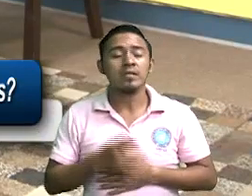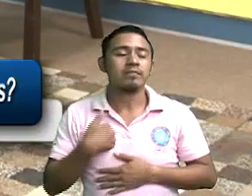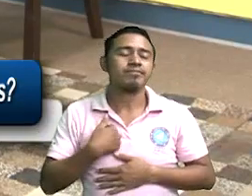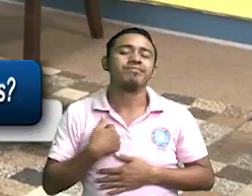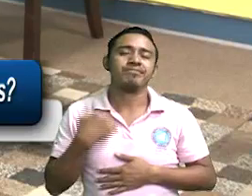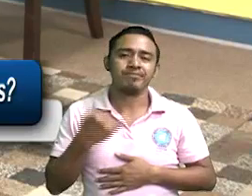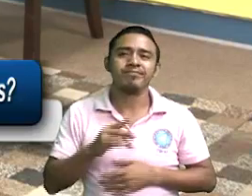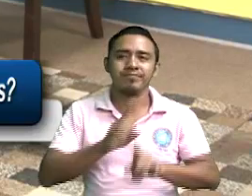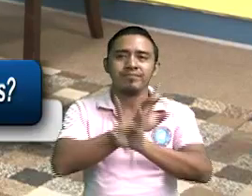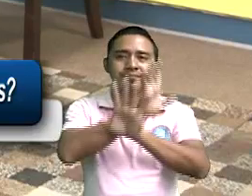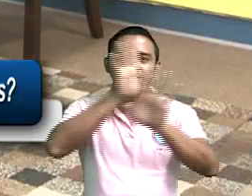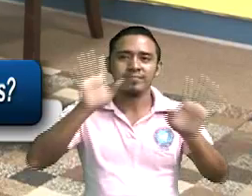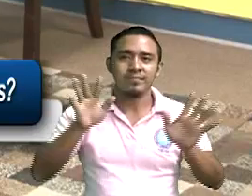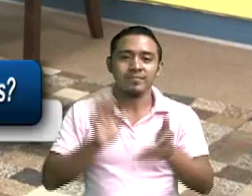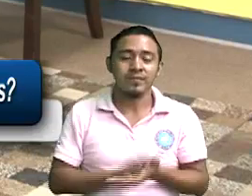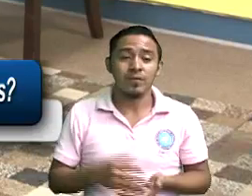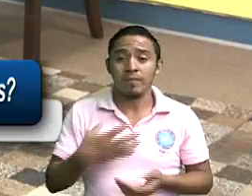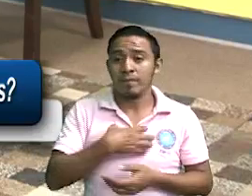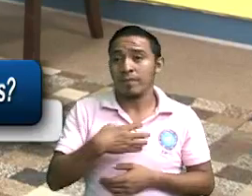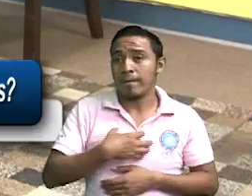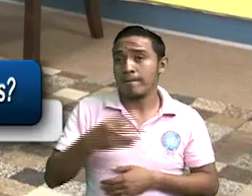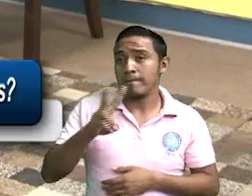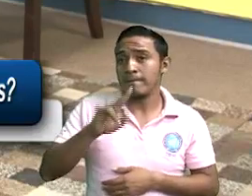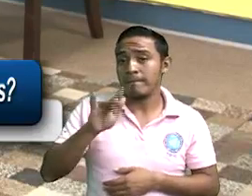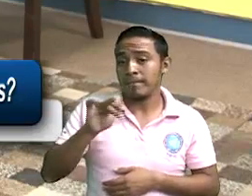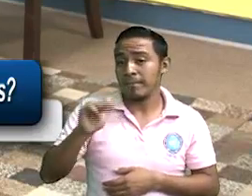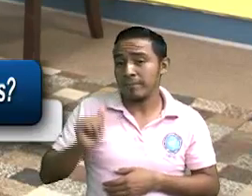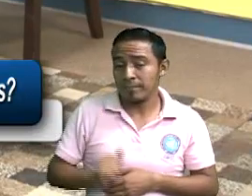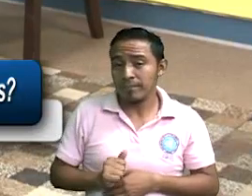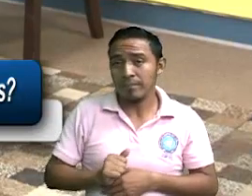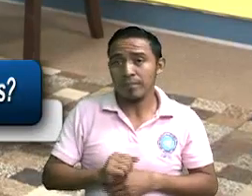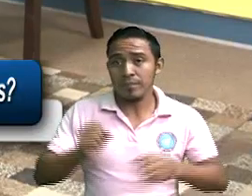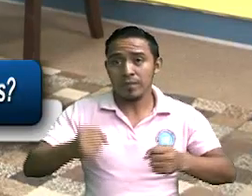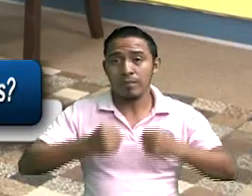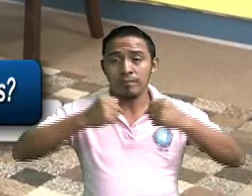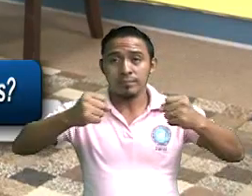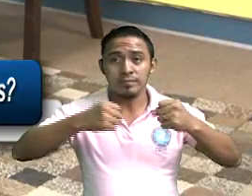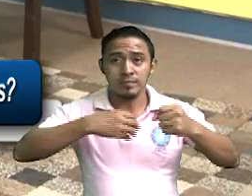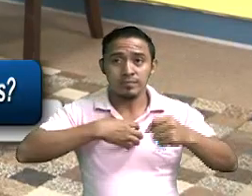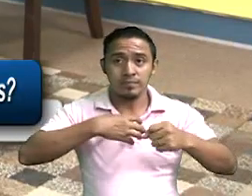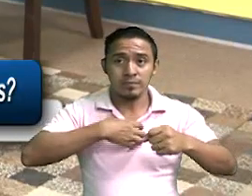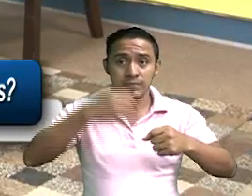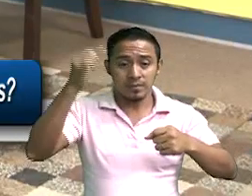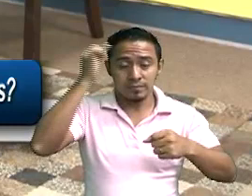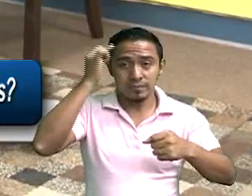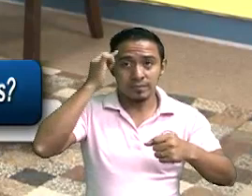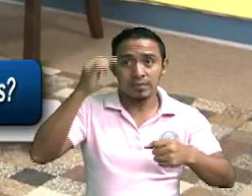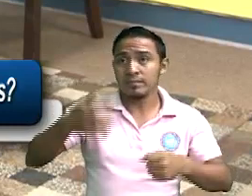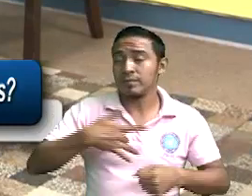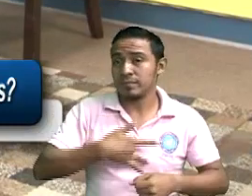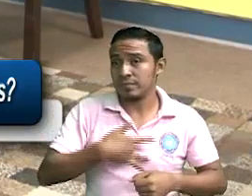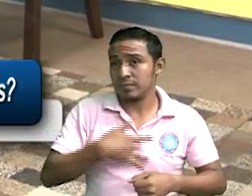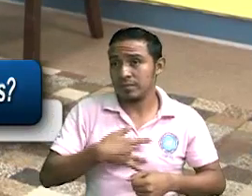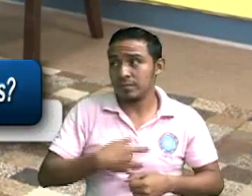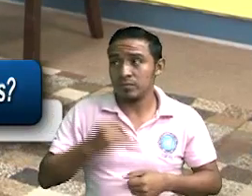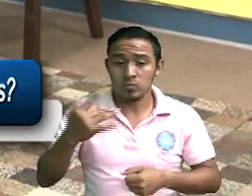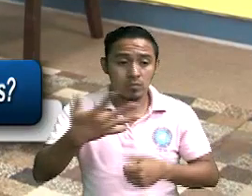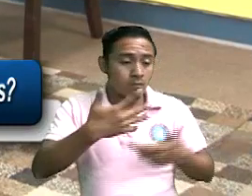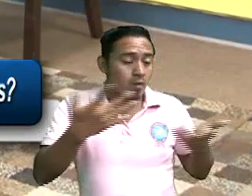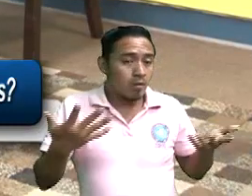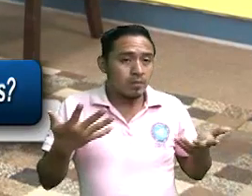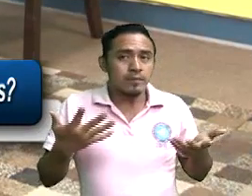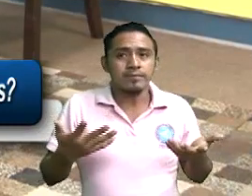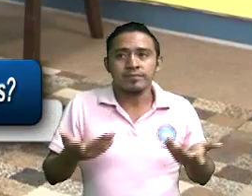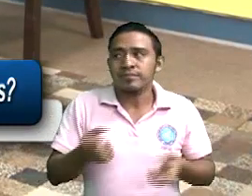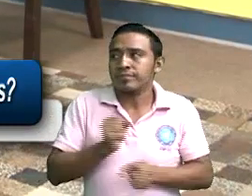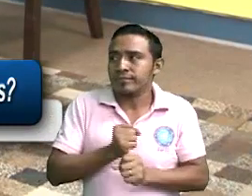claro que el trabajo de las vitaminas y el arraigamiento en nuestro cerebro de que las vitaminas son necesarias para todo el mundo